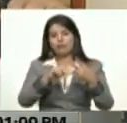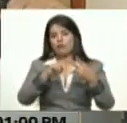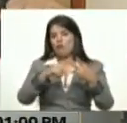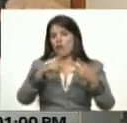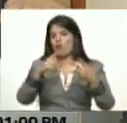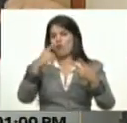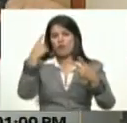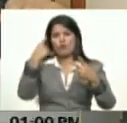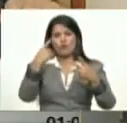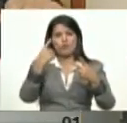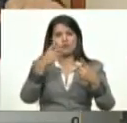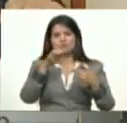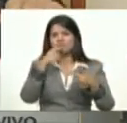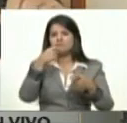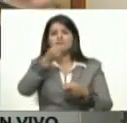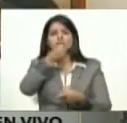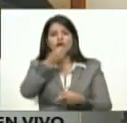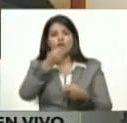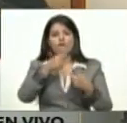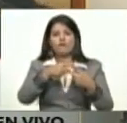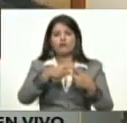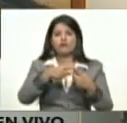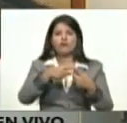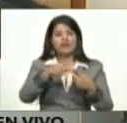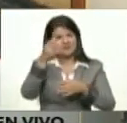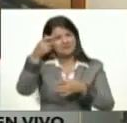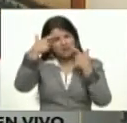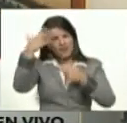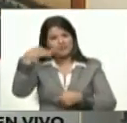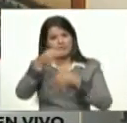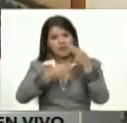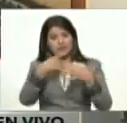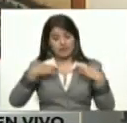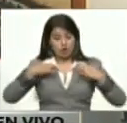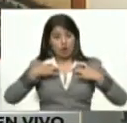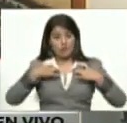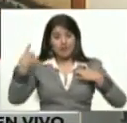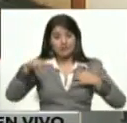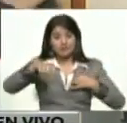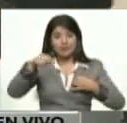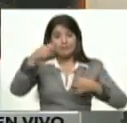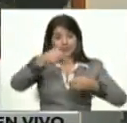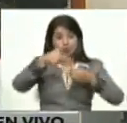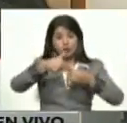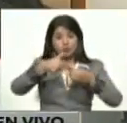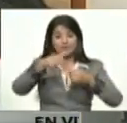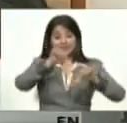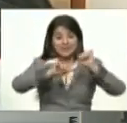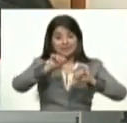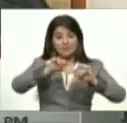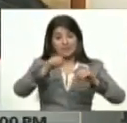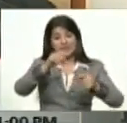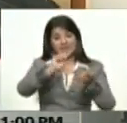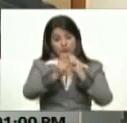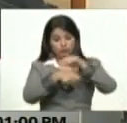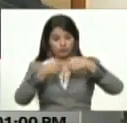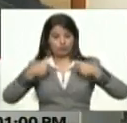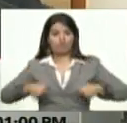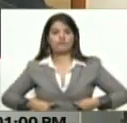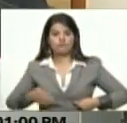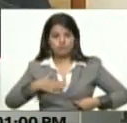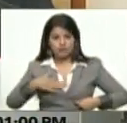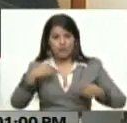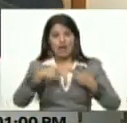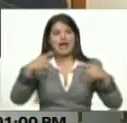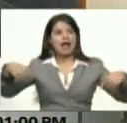esto es petroquímica, esto es petroquímica, esto es petroquímica, la ropa es petroquímica. ¿Y por qué tenemos que importar nosotros eso, teniendo